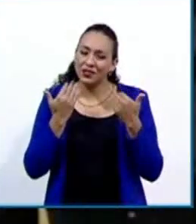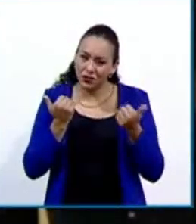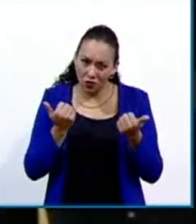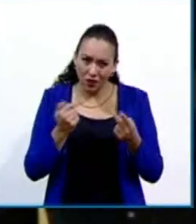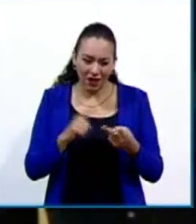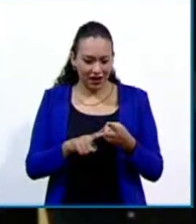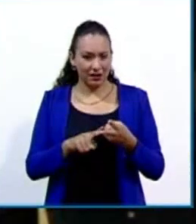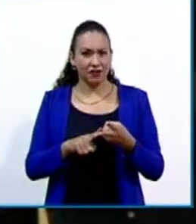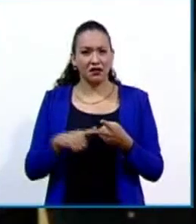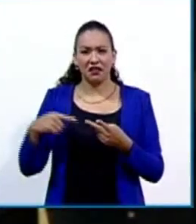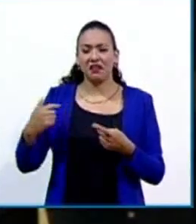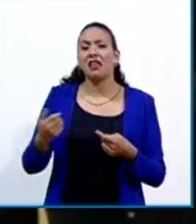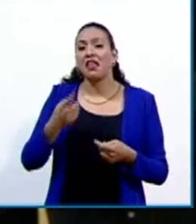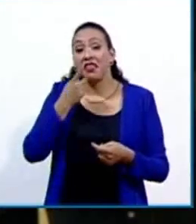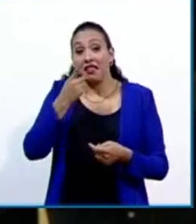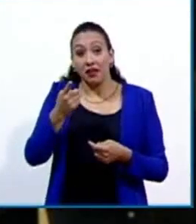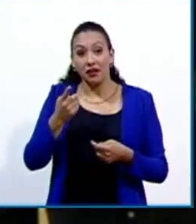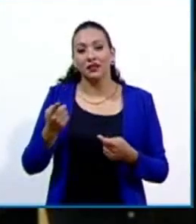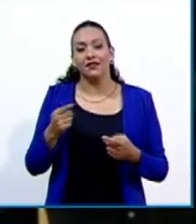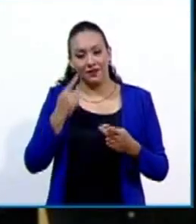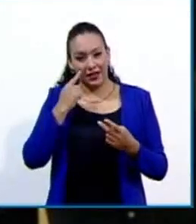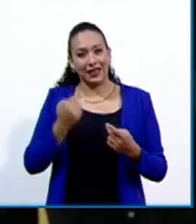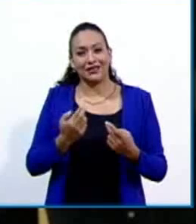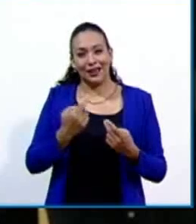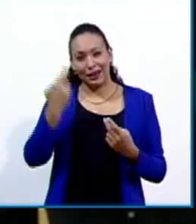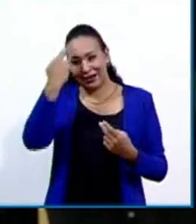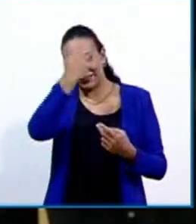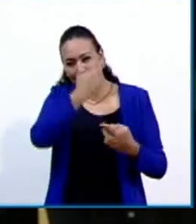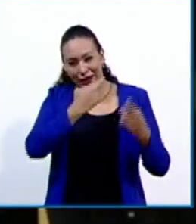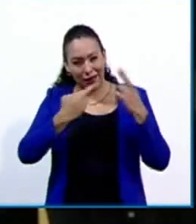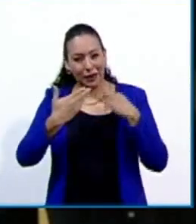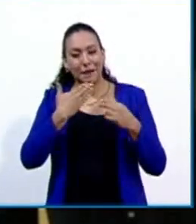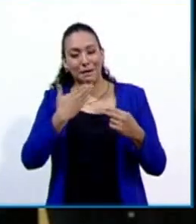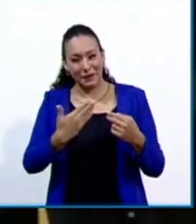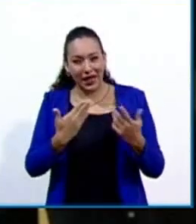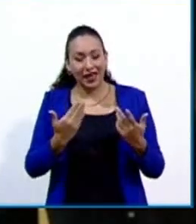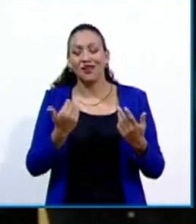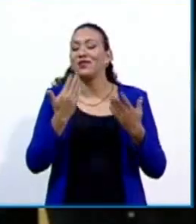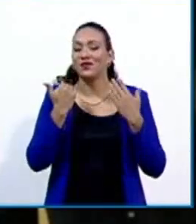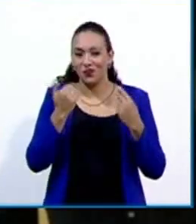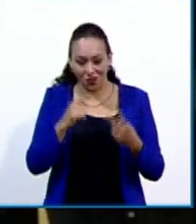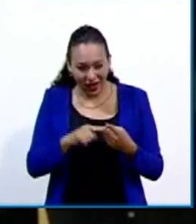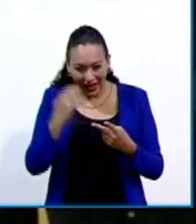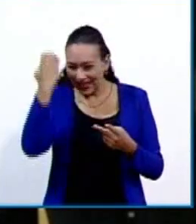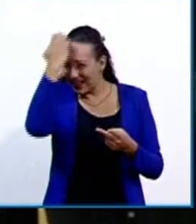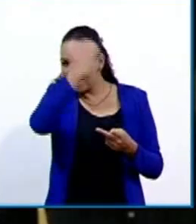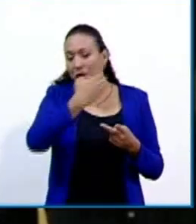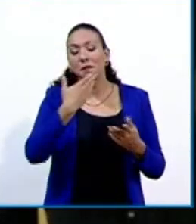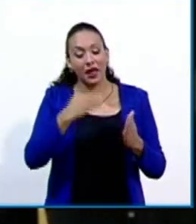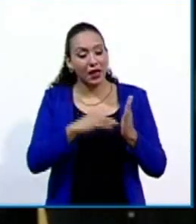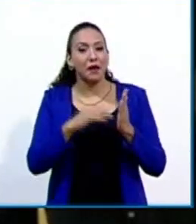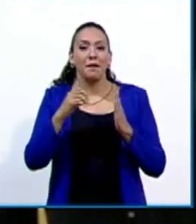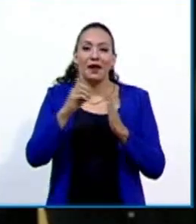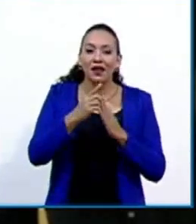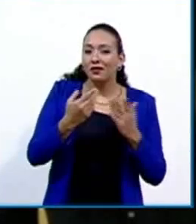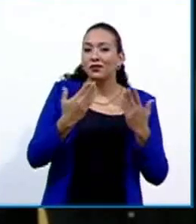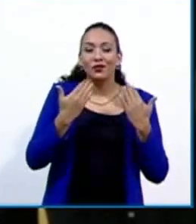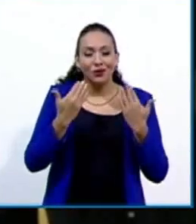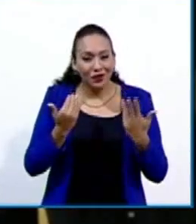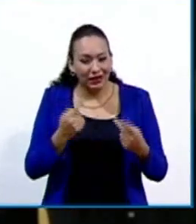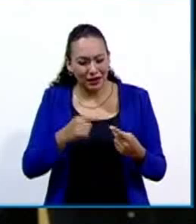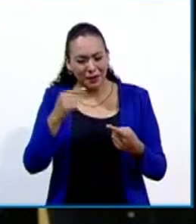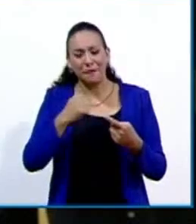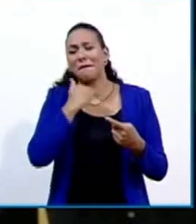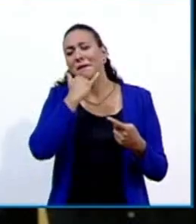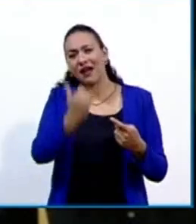confesión expresa de que no hubo un diagnóstico, de que no hubo una metodología y por supuesto eso lo único que revela es el claro ejemplo